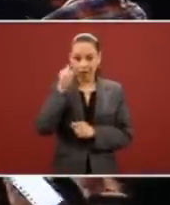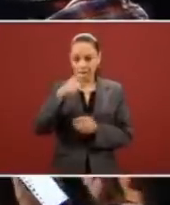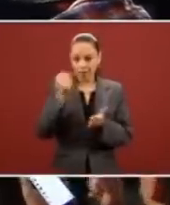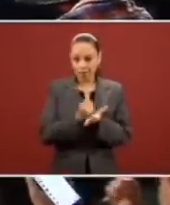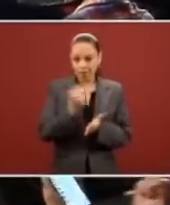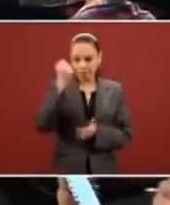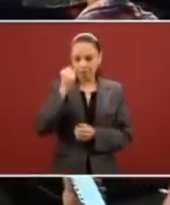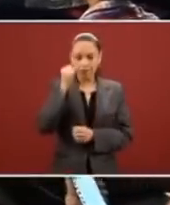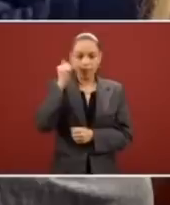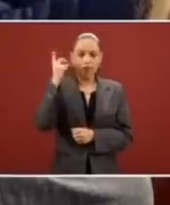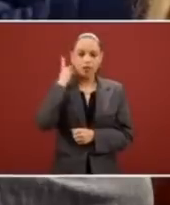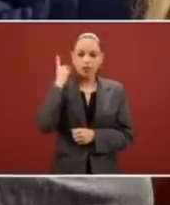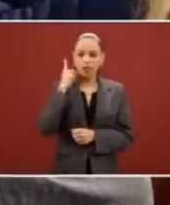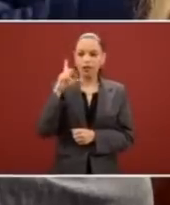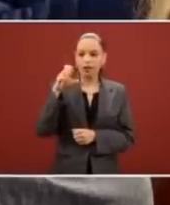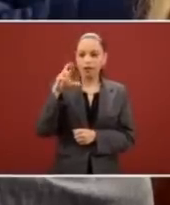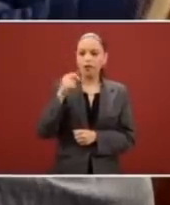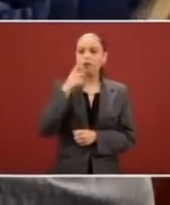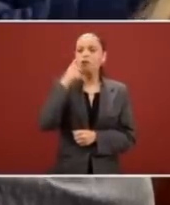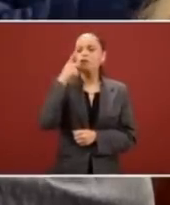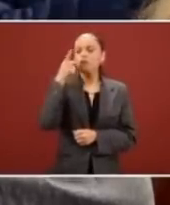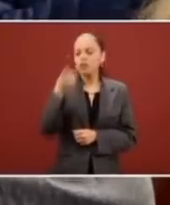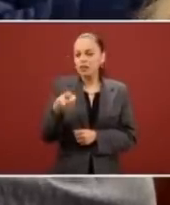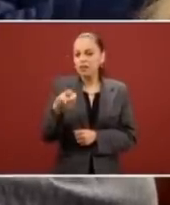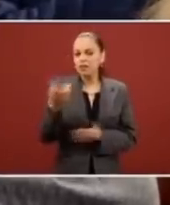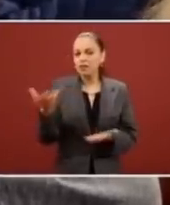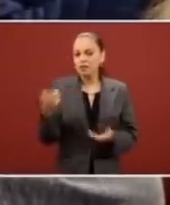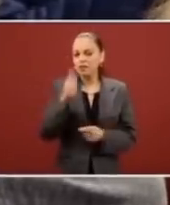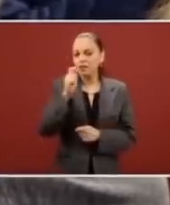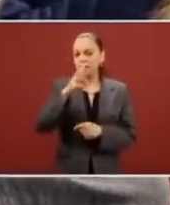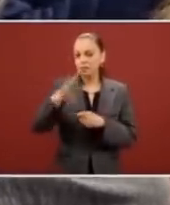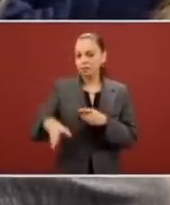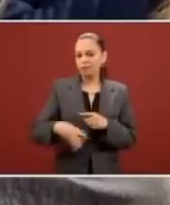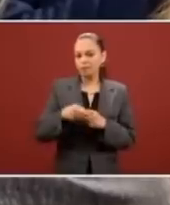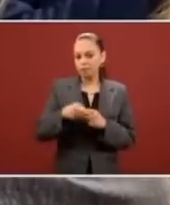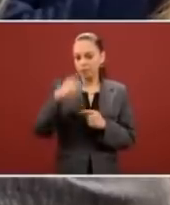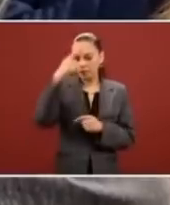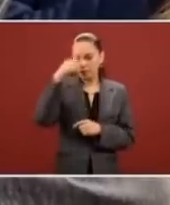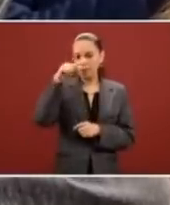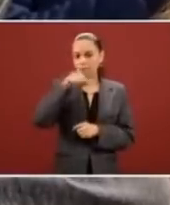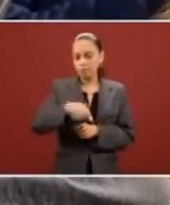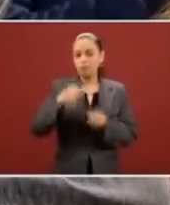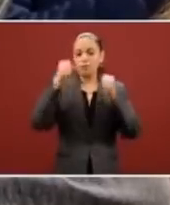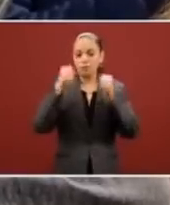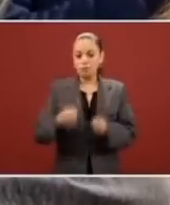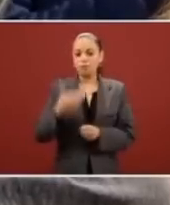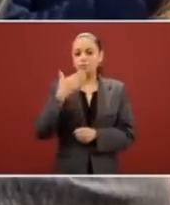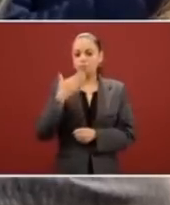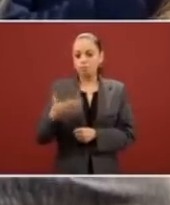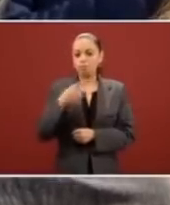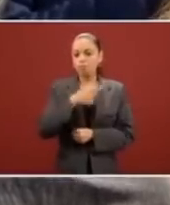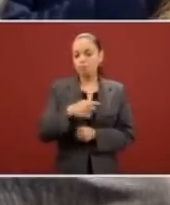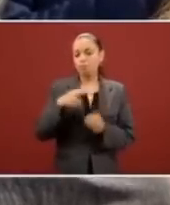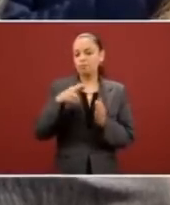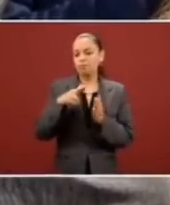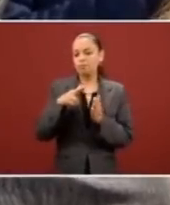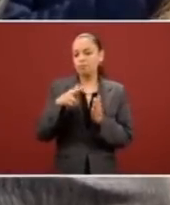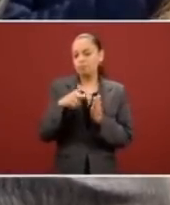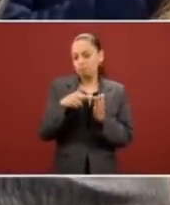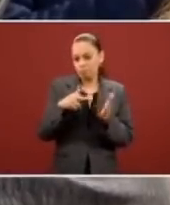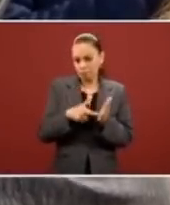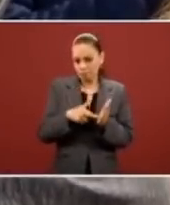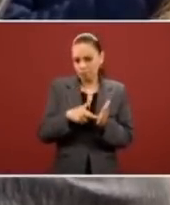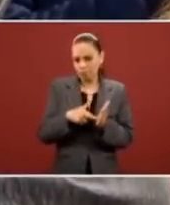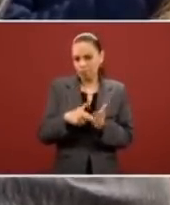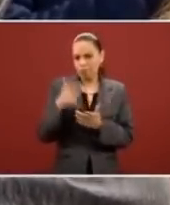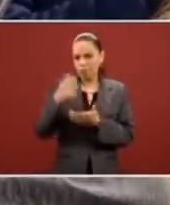hacía una propuesta, una reserva en lo particular, para garantizar la suficiencia de recursos y que quedara plasmado así en el dictamen, pero Morena no